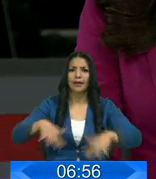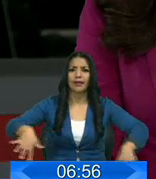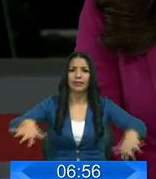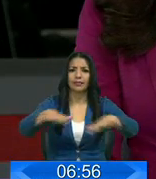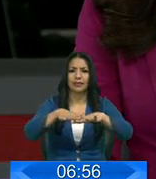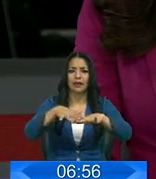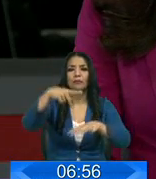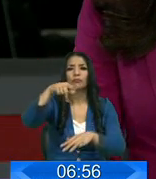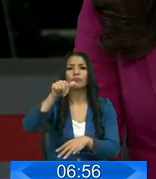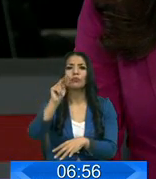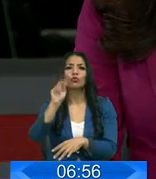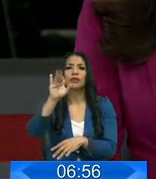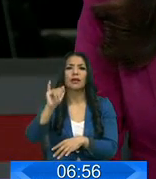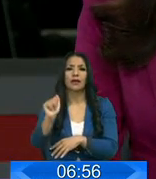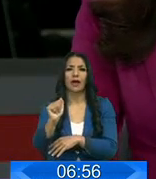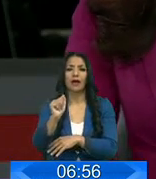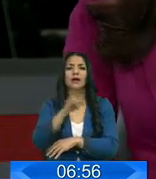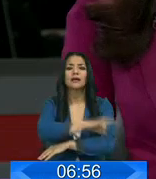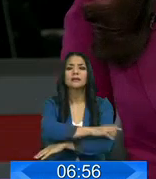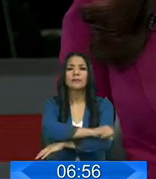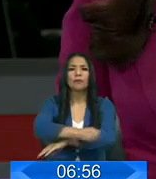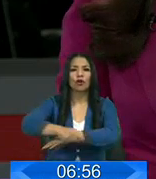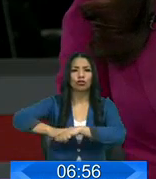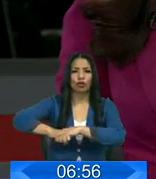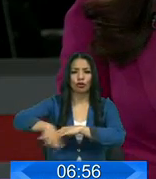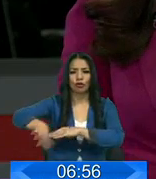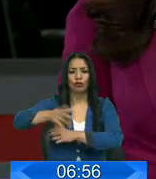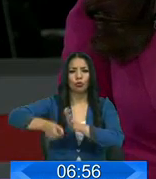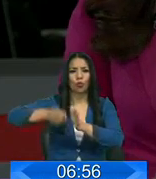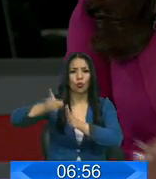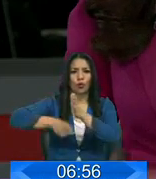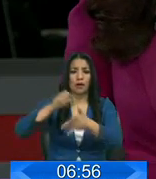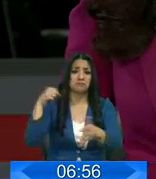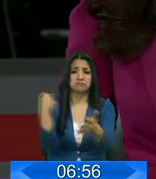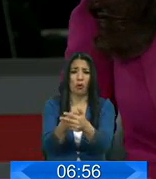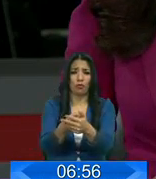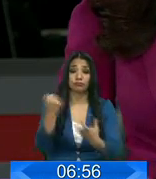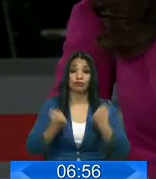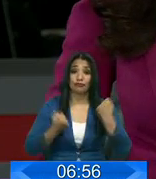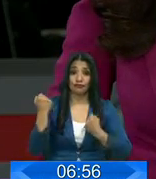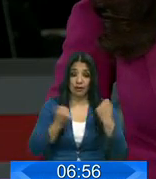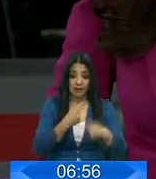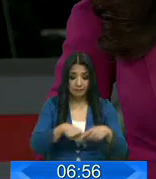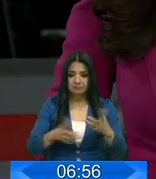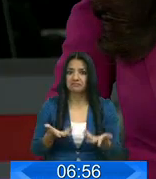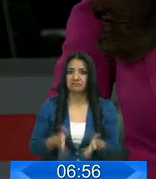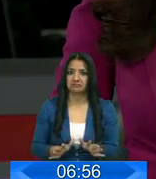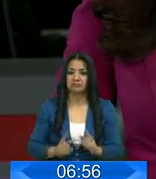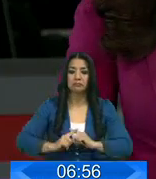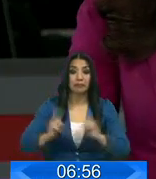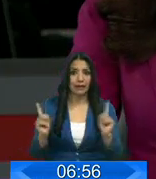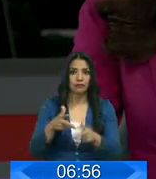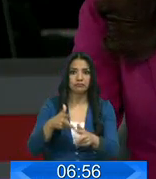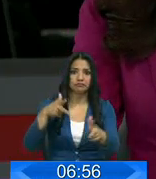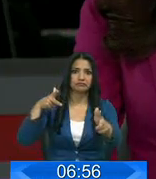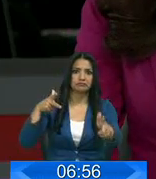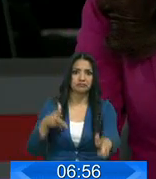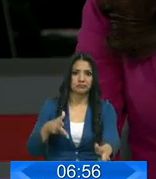sentido La Puntilla, San Borondón, Durán. Afortunadamente, el chofer salió ileso. El hecho provocó una gran